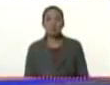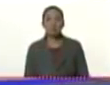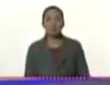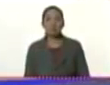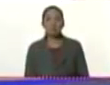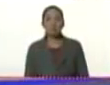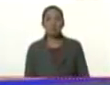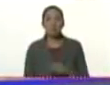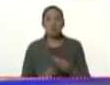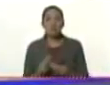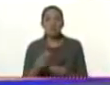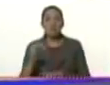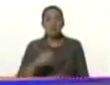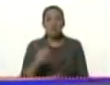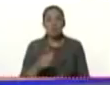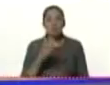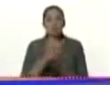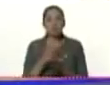como hicieron hoy.